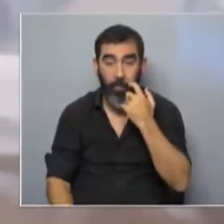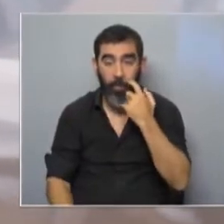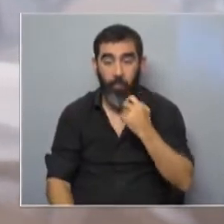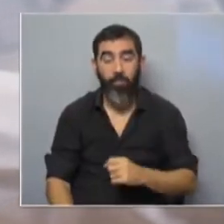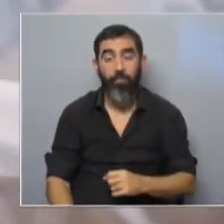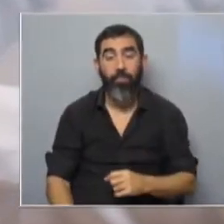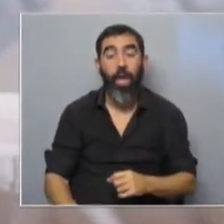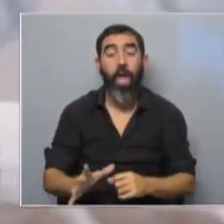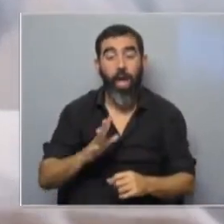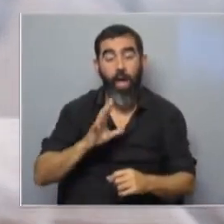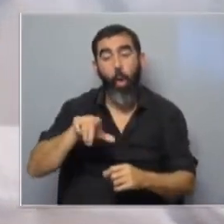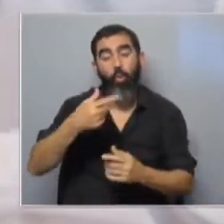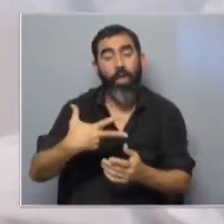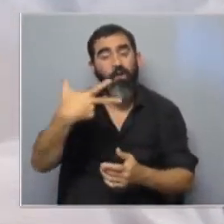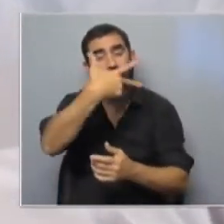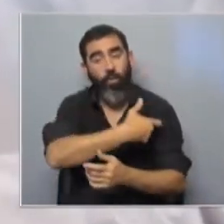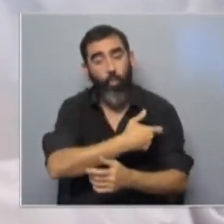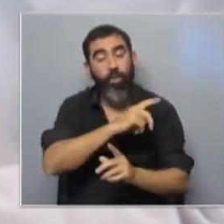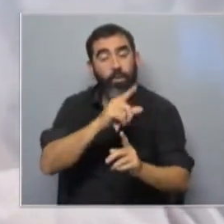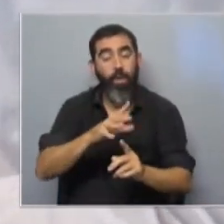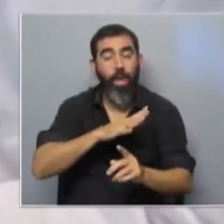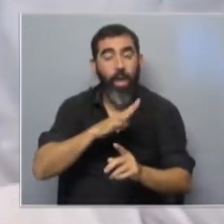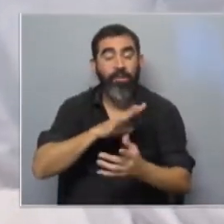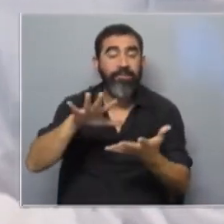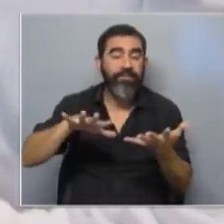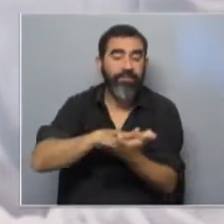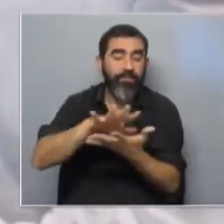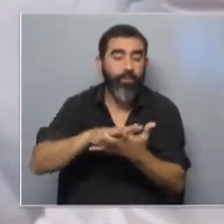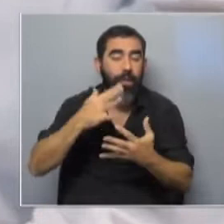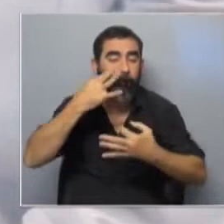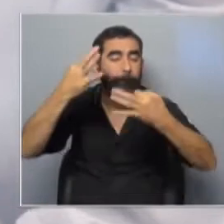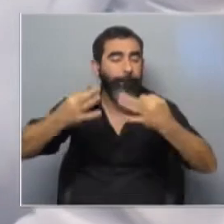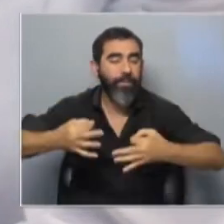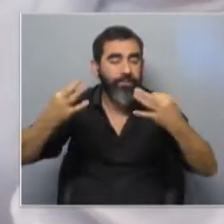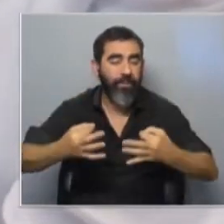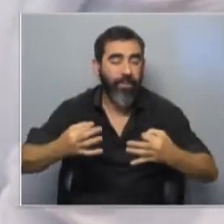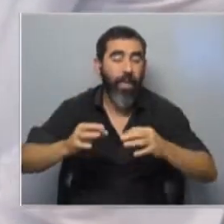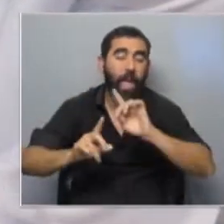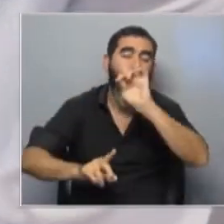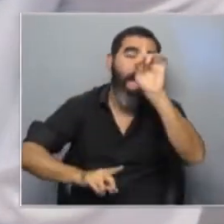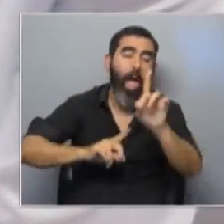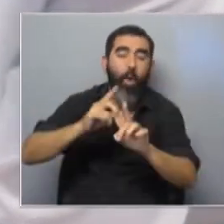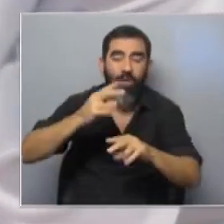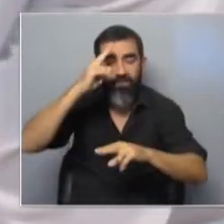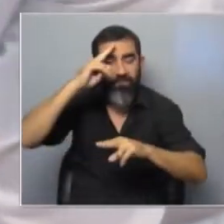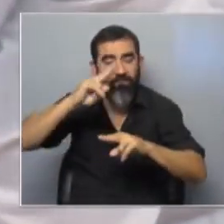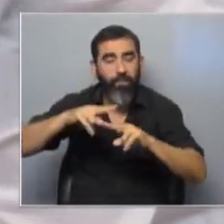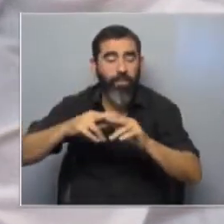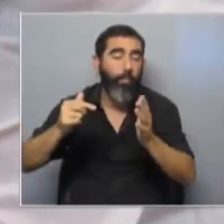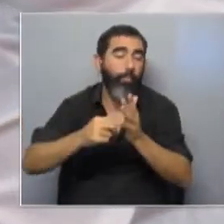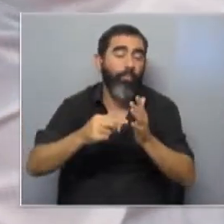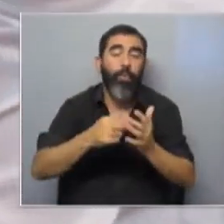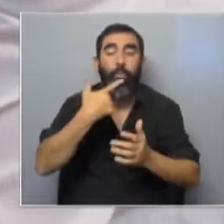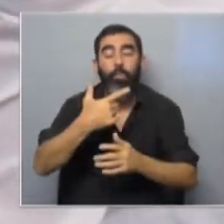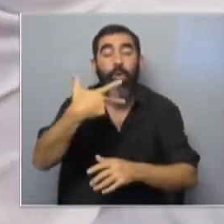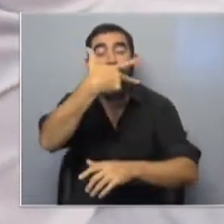Hay disposición para otras vacunas y hay vacunas también que se utilizan en situaciones especiales de alguna zoonosis muy particular, como por ejemplo